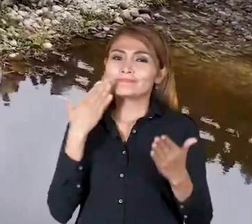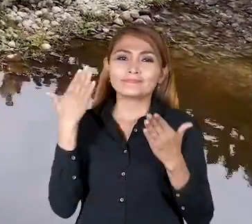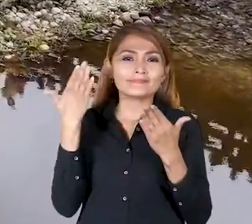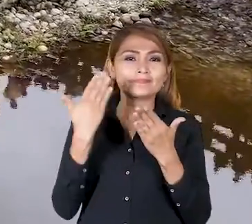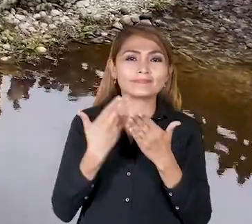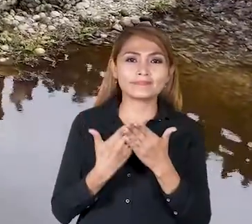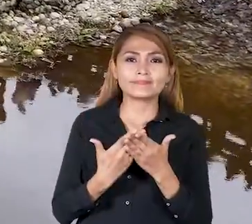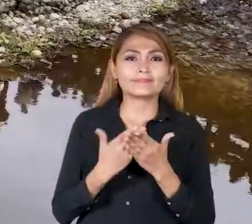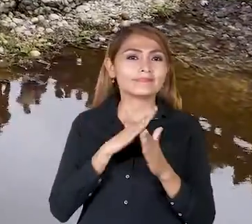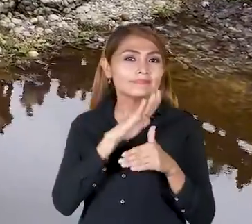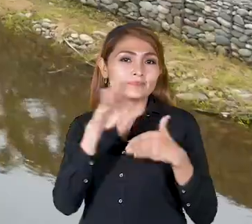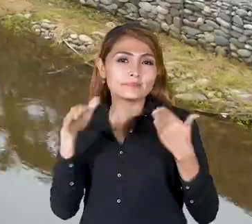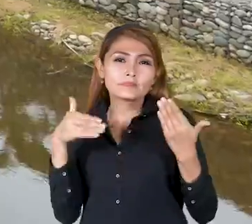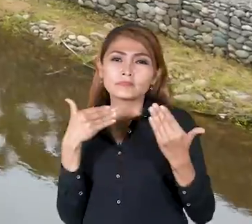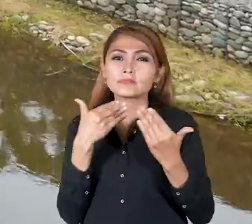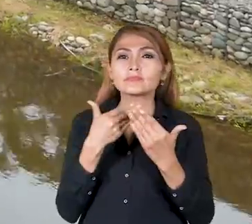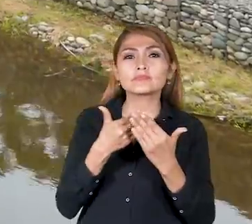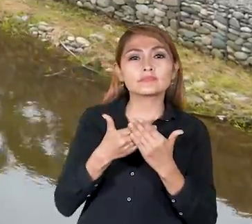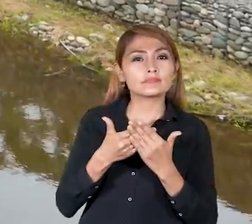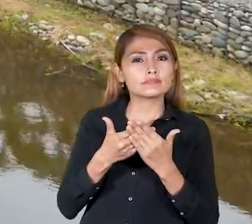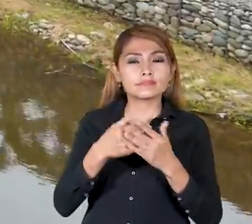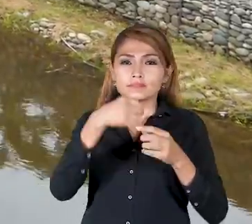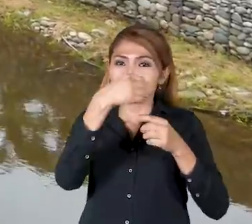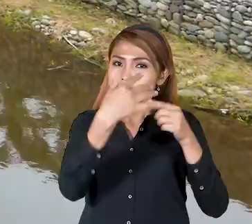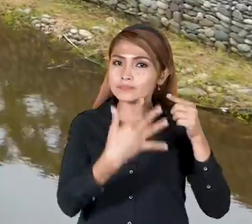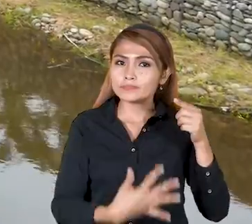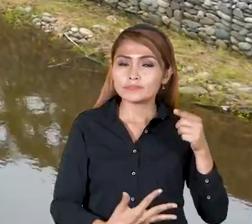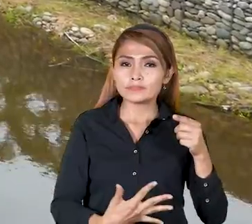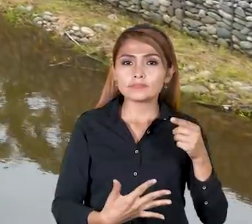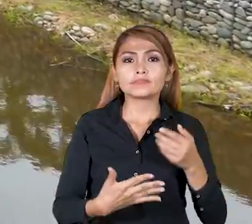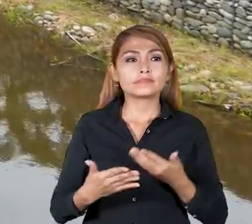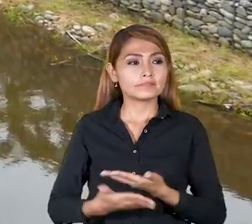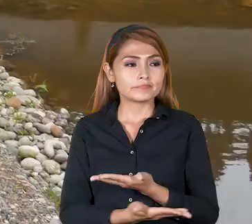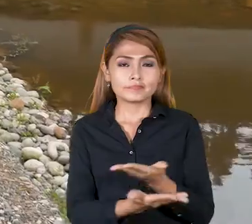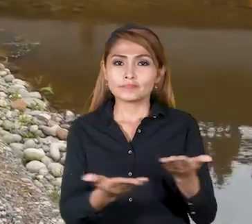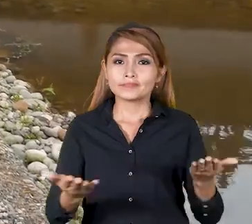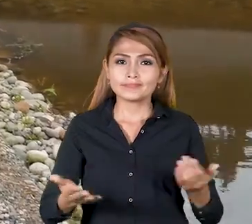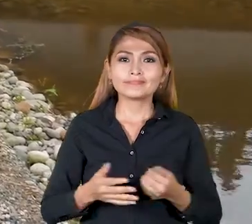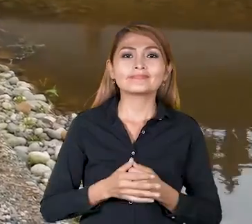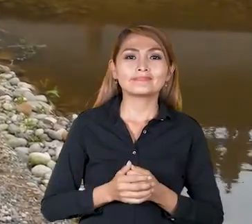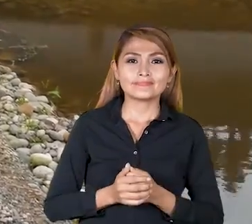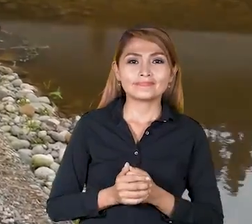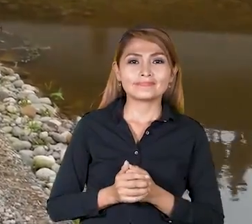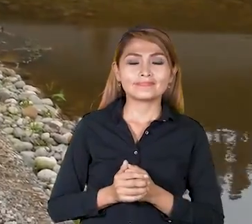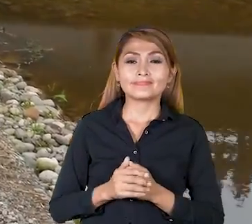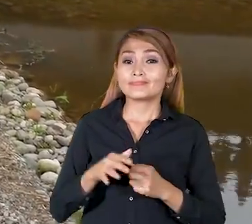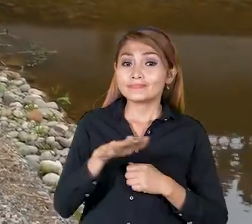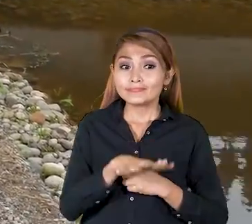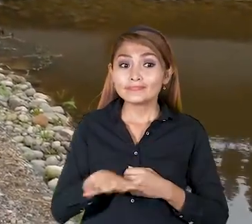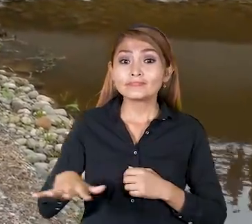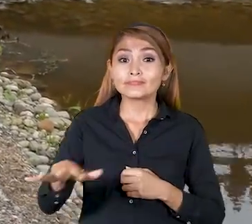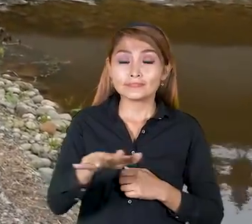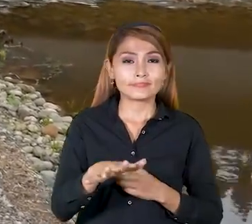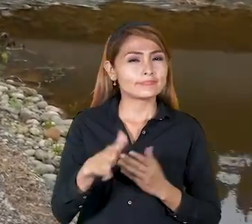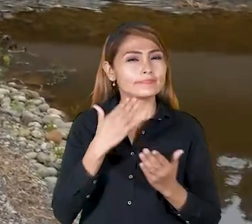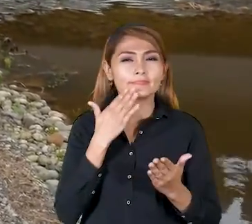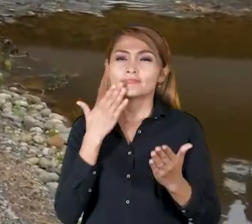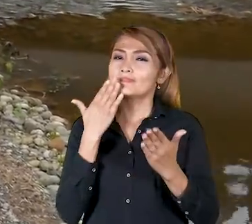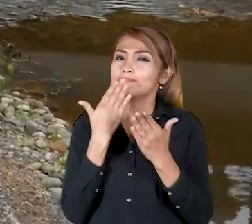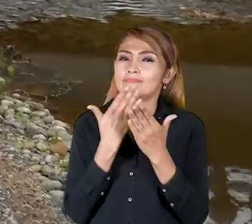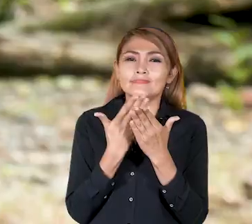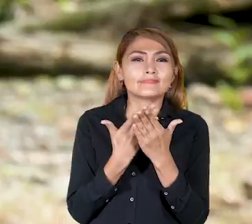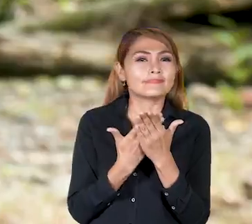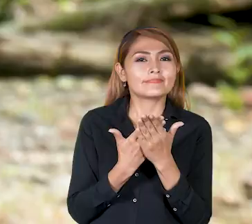muy agradecida de todo lo que han hecho en nuestro recinto y en los demás recintos.